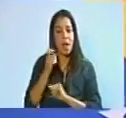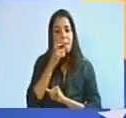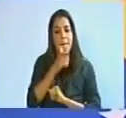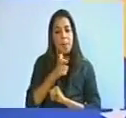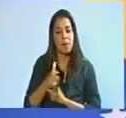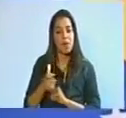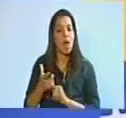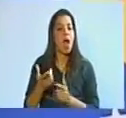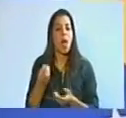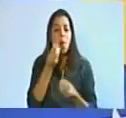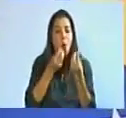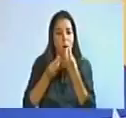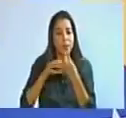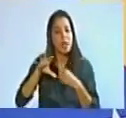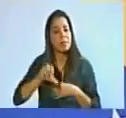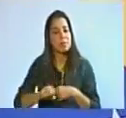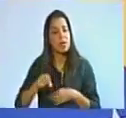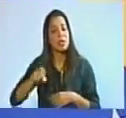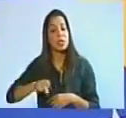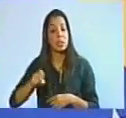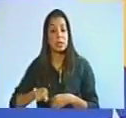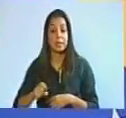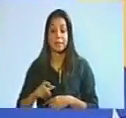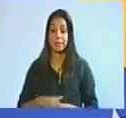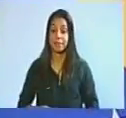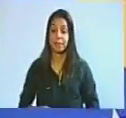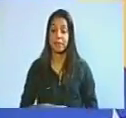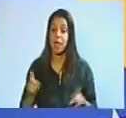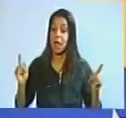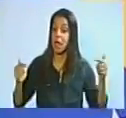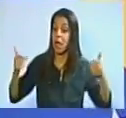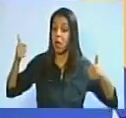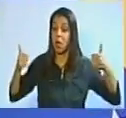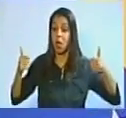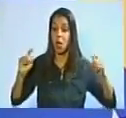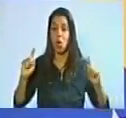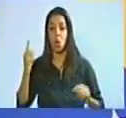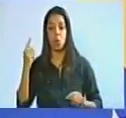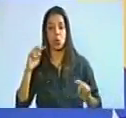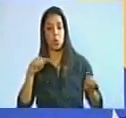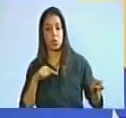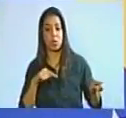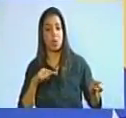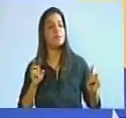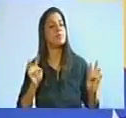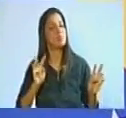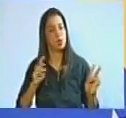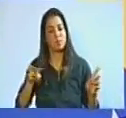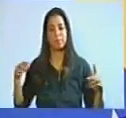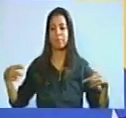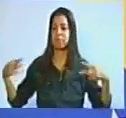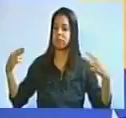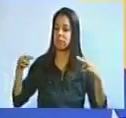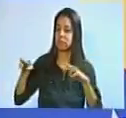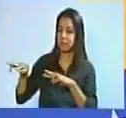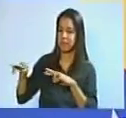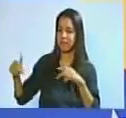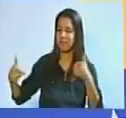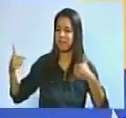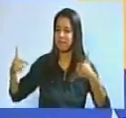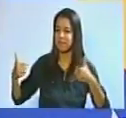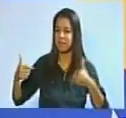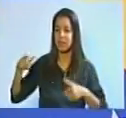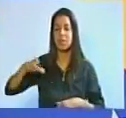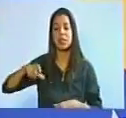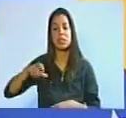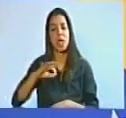sociales. No podemos ver un solo lado. Nosotros estamos viendo y tenemos obligado a defender lo que significa una